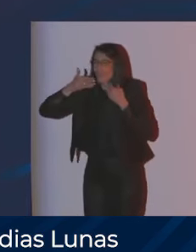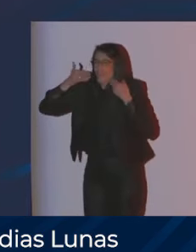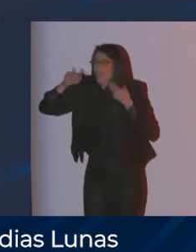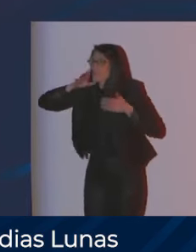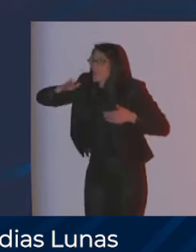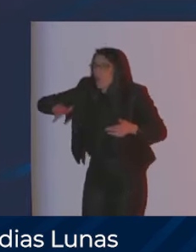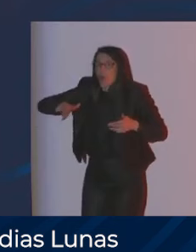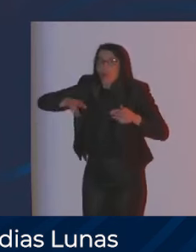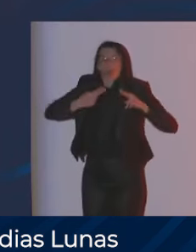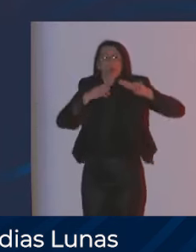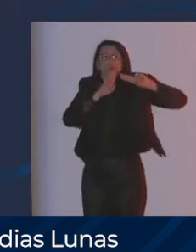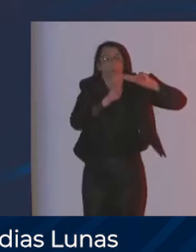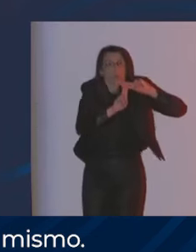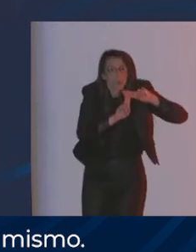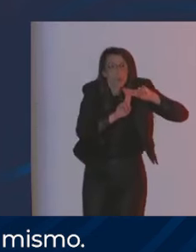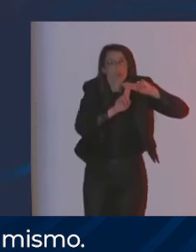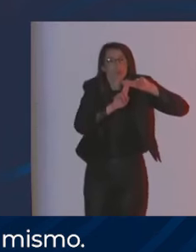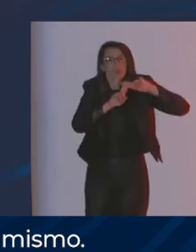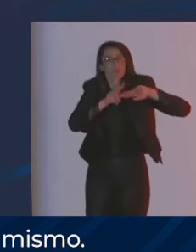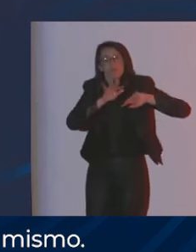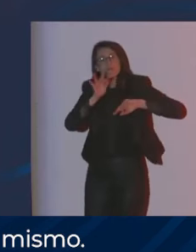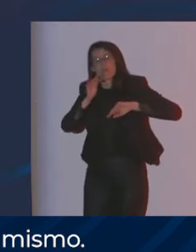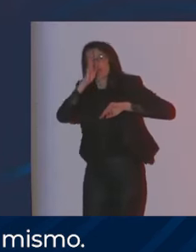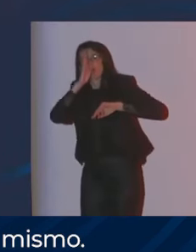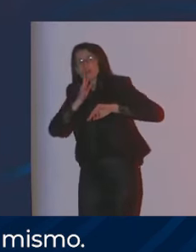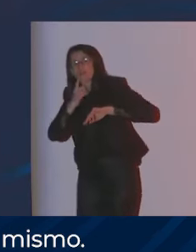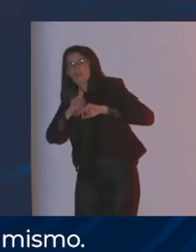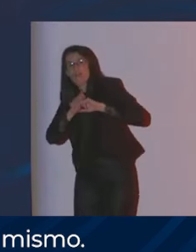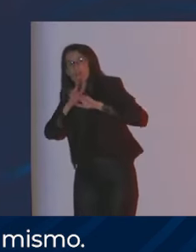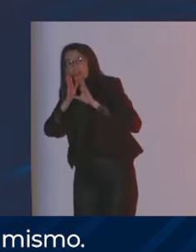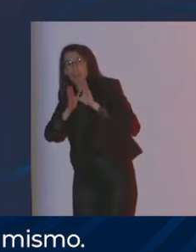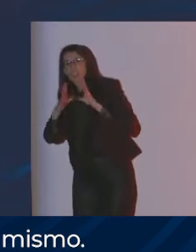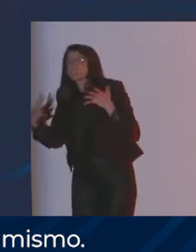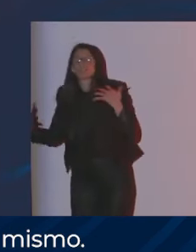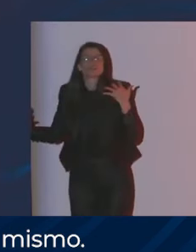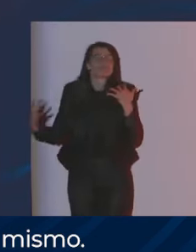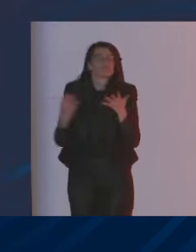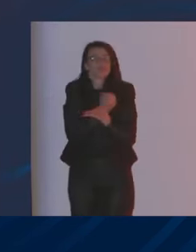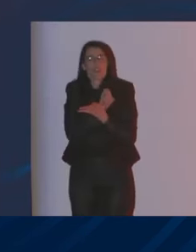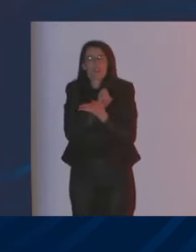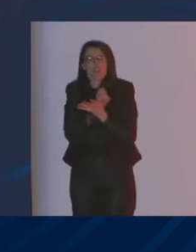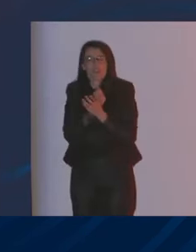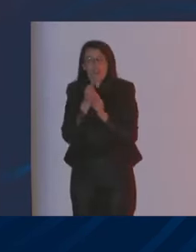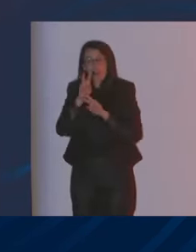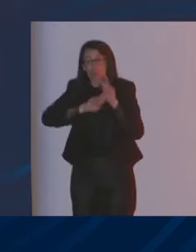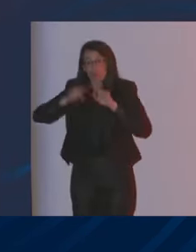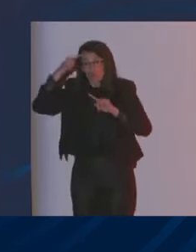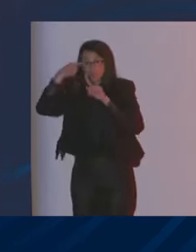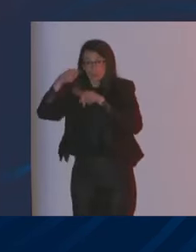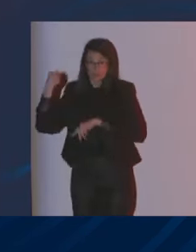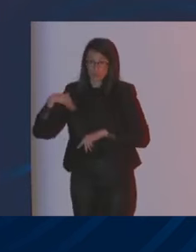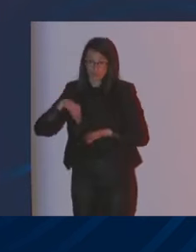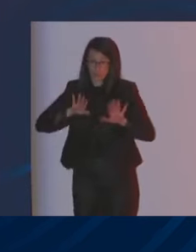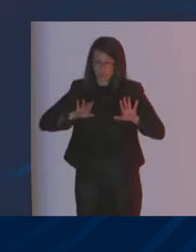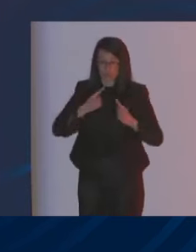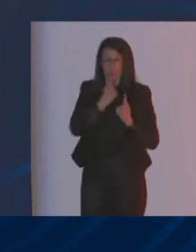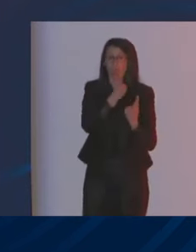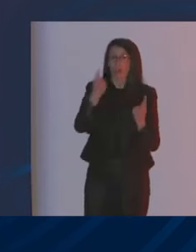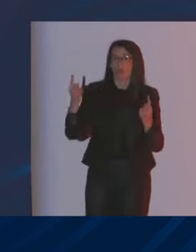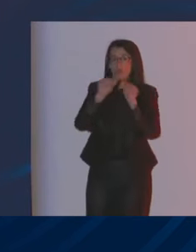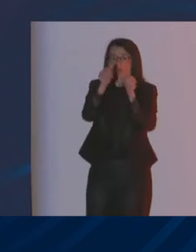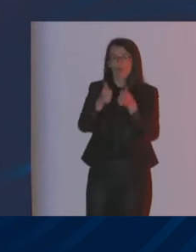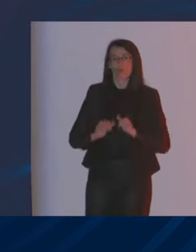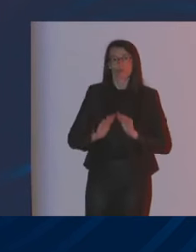muchas otras cruces y medialunas rojas y nos hemos dado cuenta de que todas buscan lo mismo. Bueno, claro, cada una lo hace a